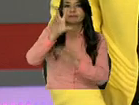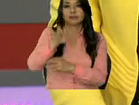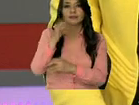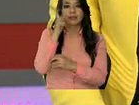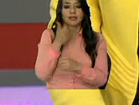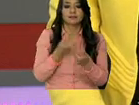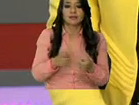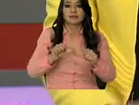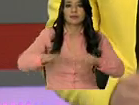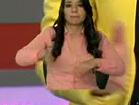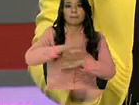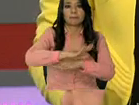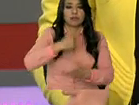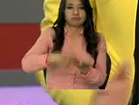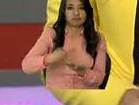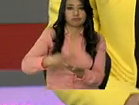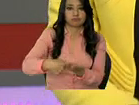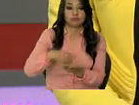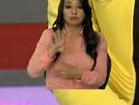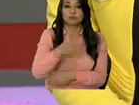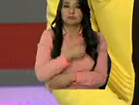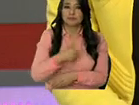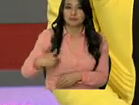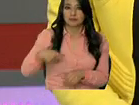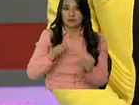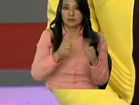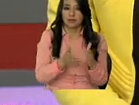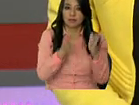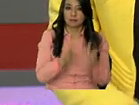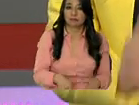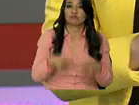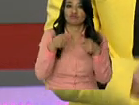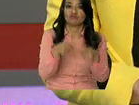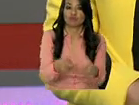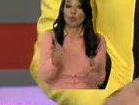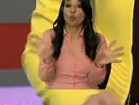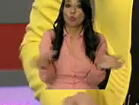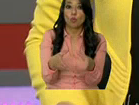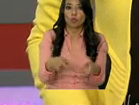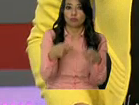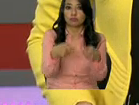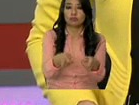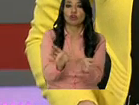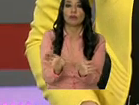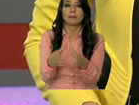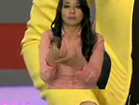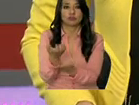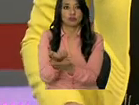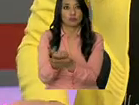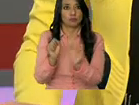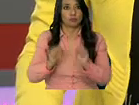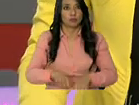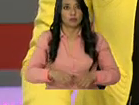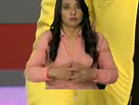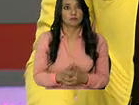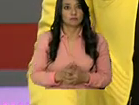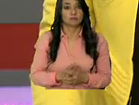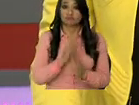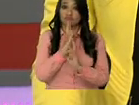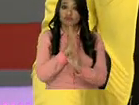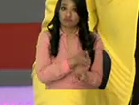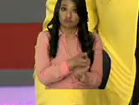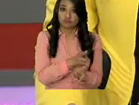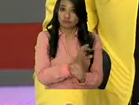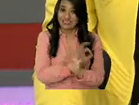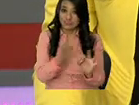Asamblea Nacional. Según el presidente del Legislativo, César Litardo, se las enviará en un solo bloque a la Comisión de Régimen Económico. De no haber pronunciamiento